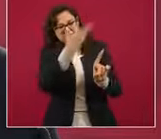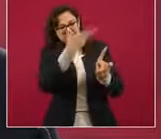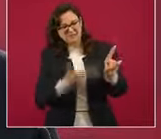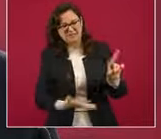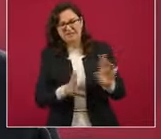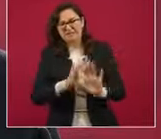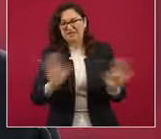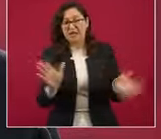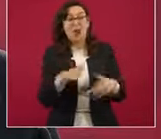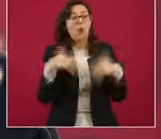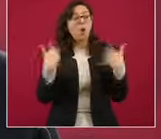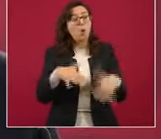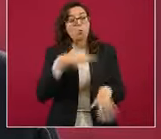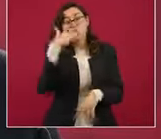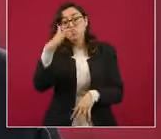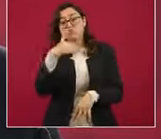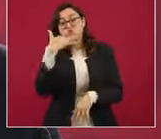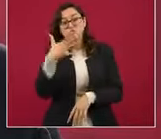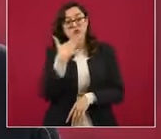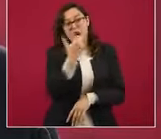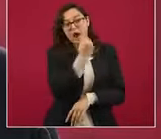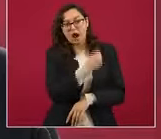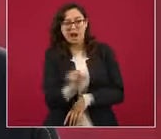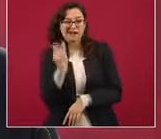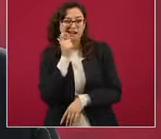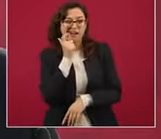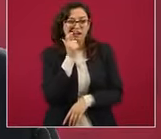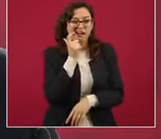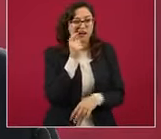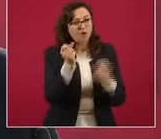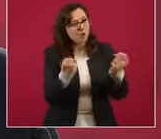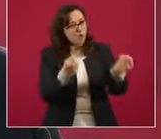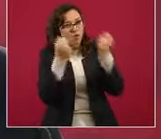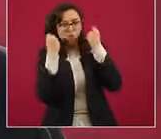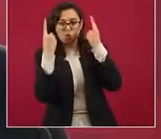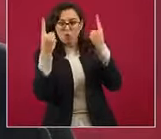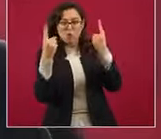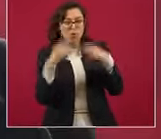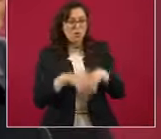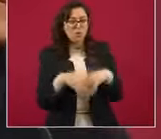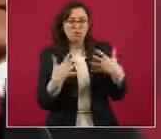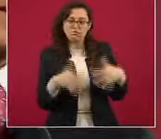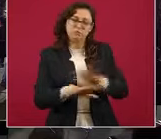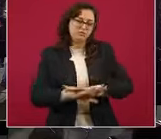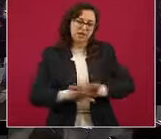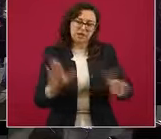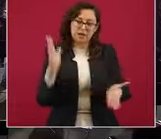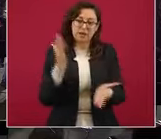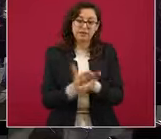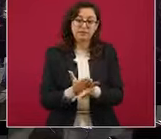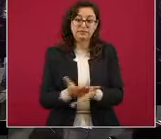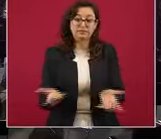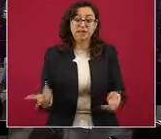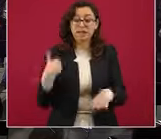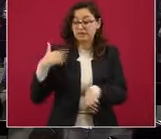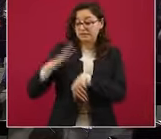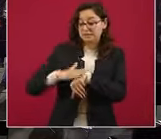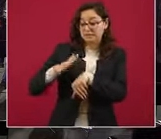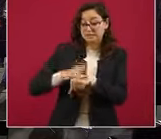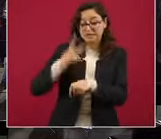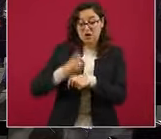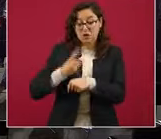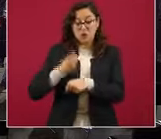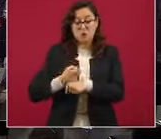de que se le aplaudía, de que se le celebraba. Ya me tengo que ir, miren, segunda llamada. Me voy,